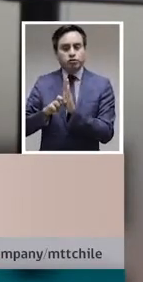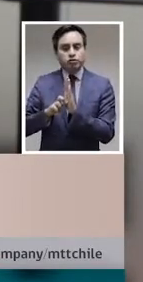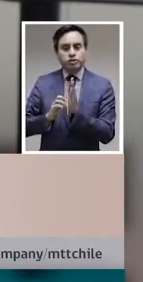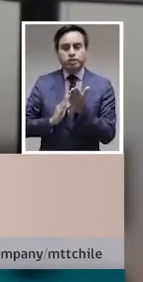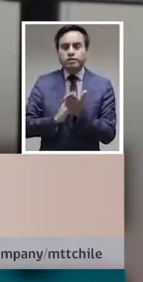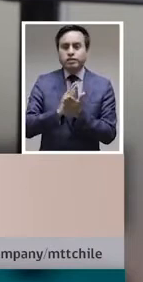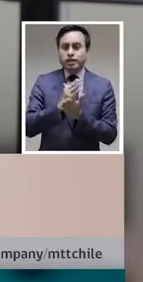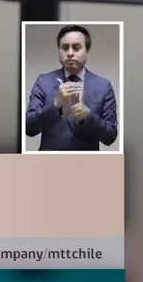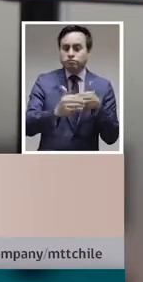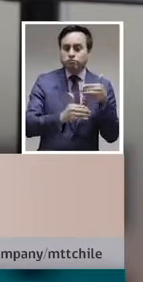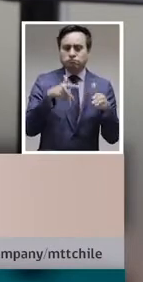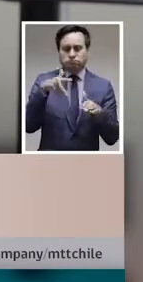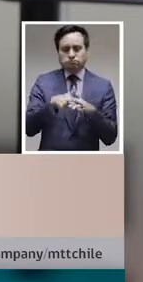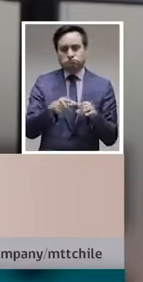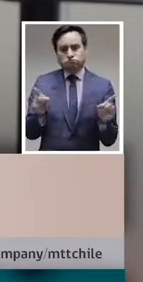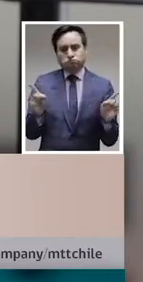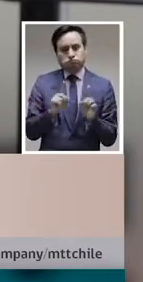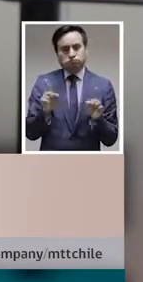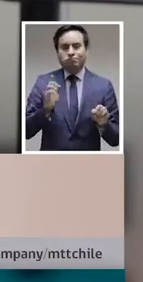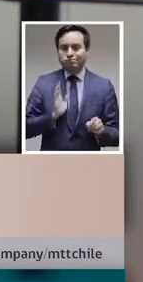estaban iniciados no se detengan.